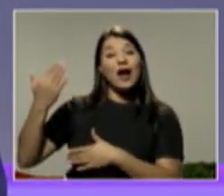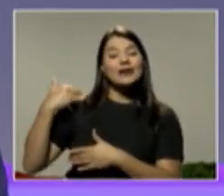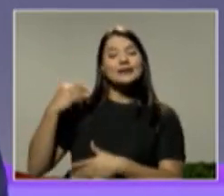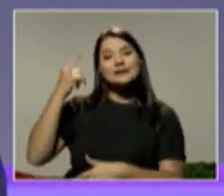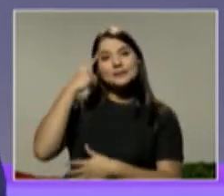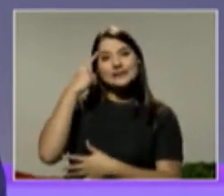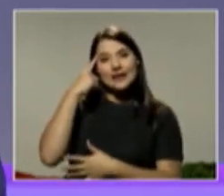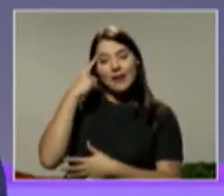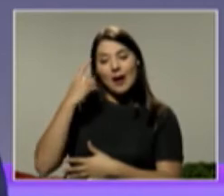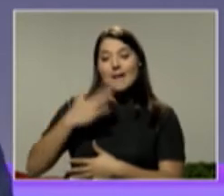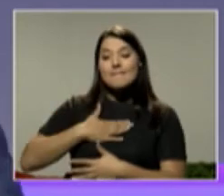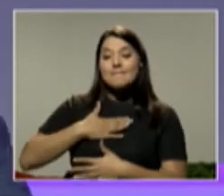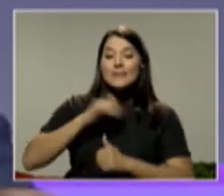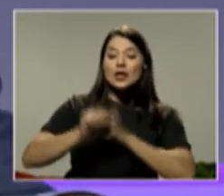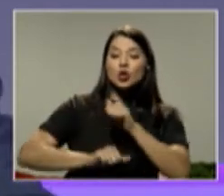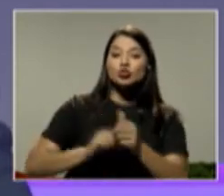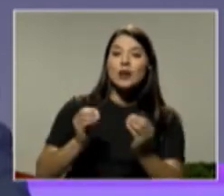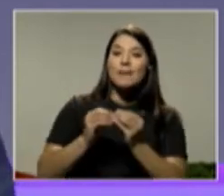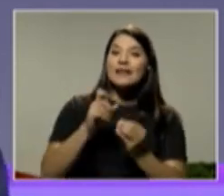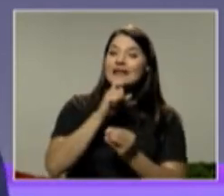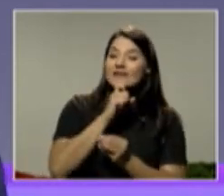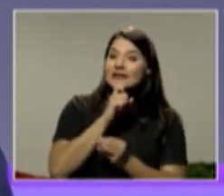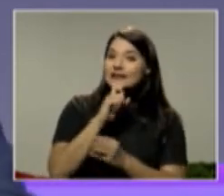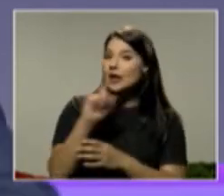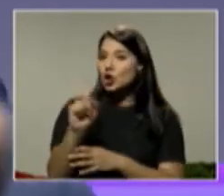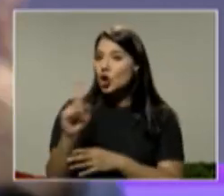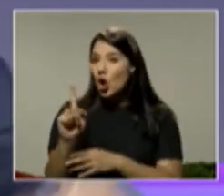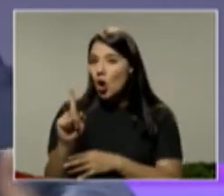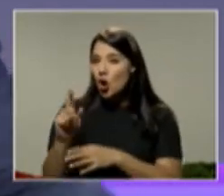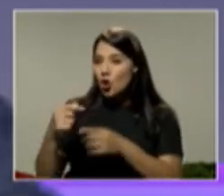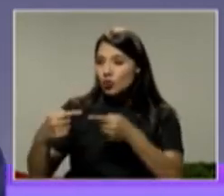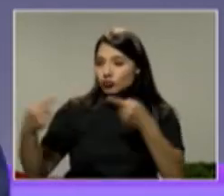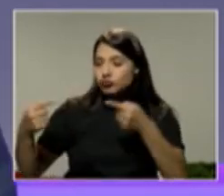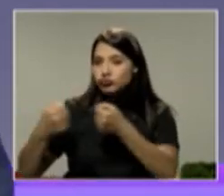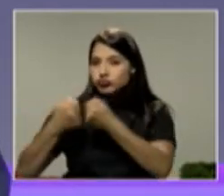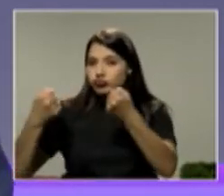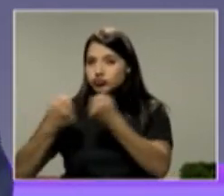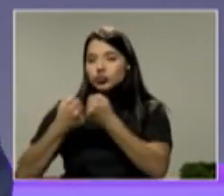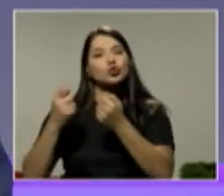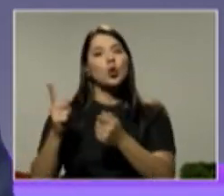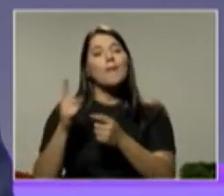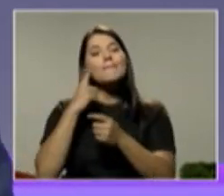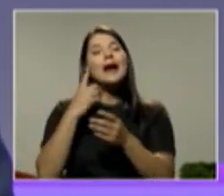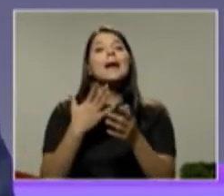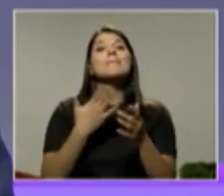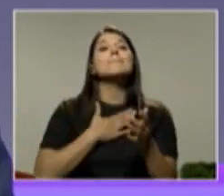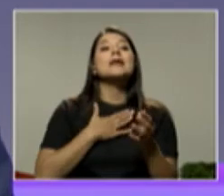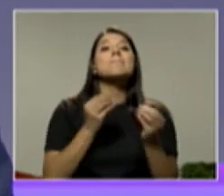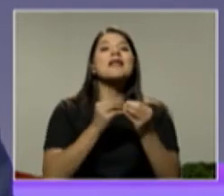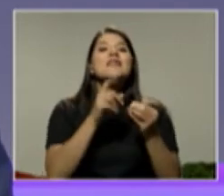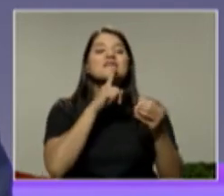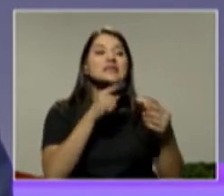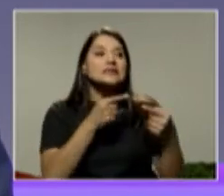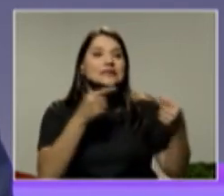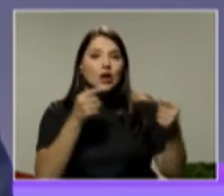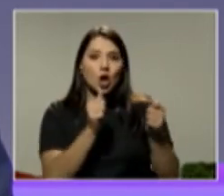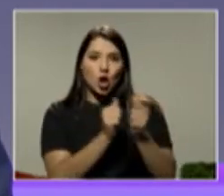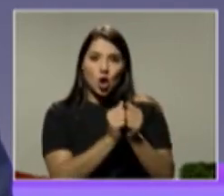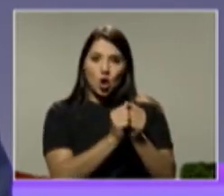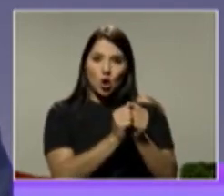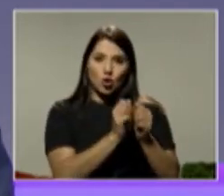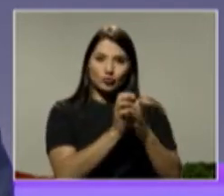que mi lucha más difícil no era en el tatami de judo donde luchaba, sino más bien contra la dirigencia del país. Tuve la dicha de estar en los Juegos